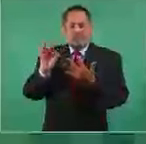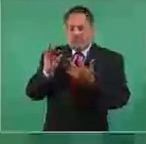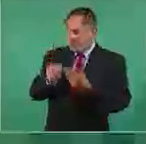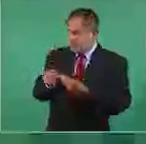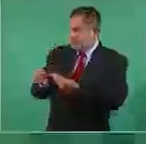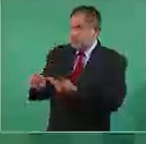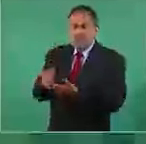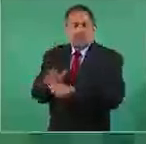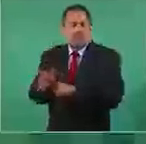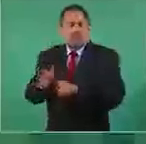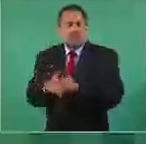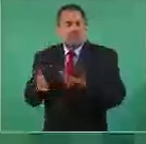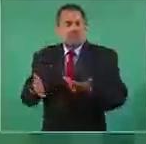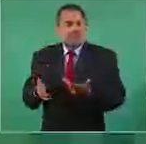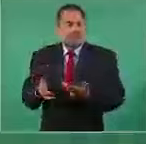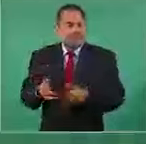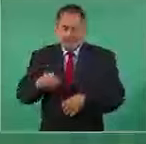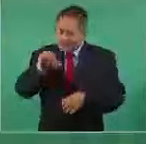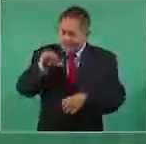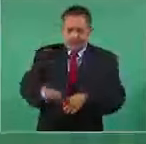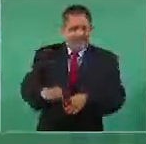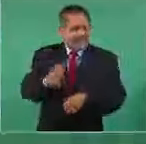que deben de aplicarse ya?